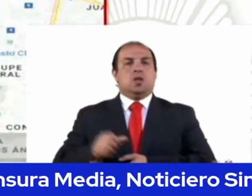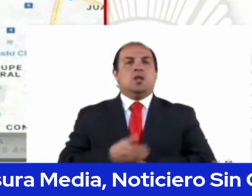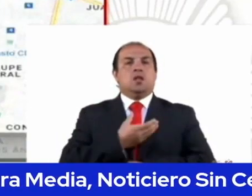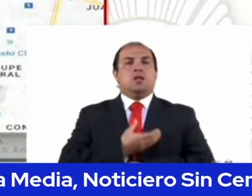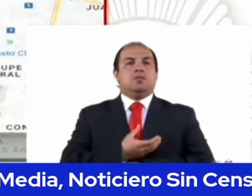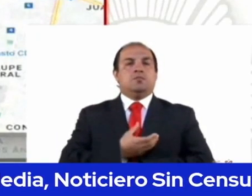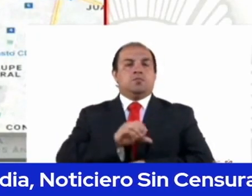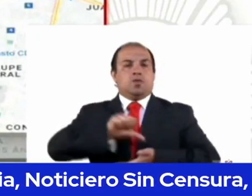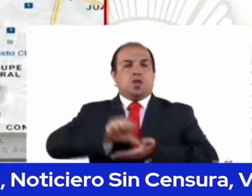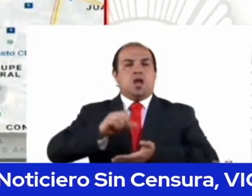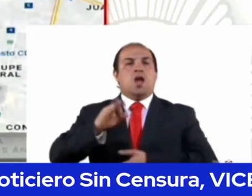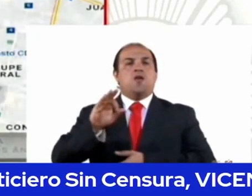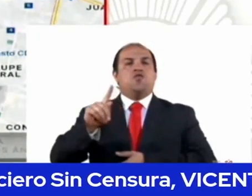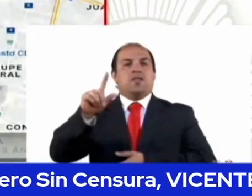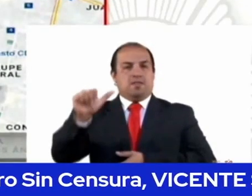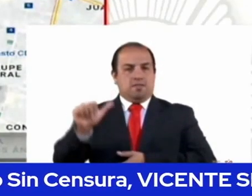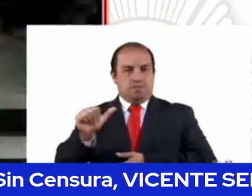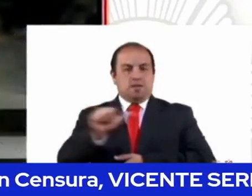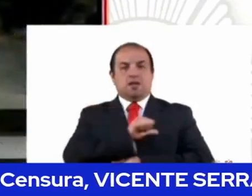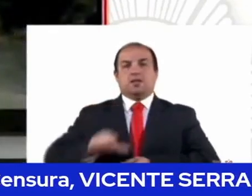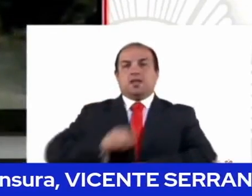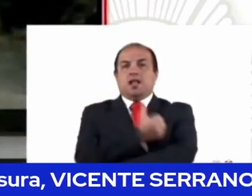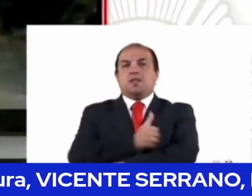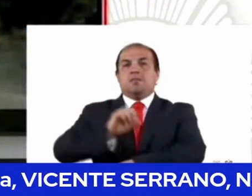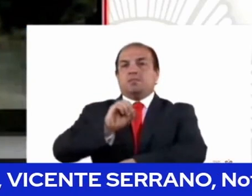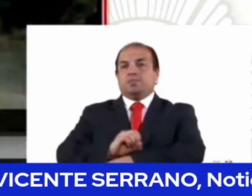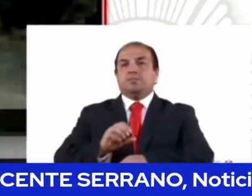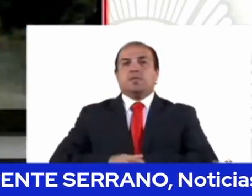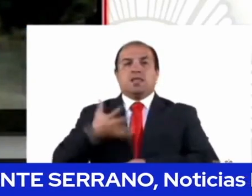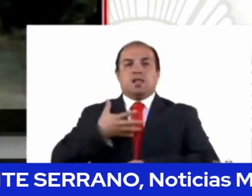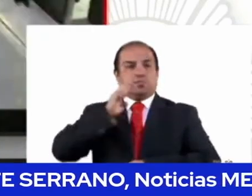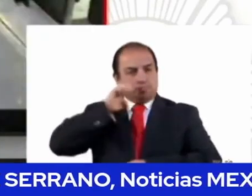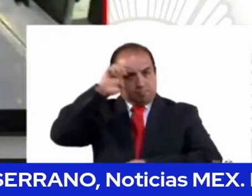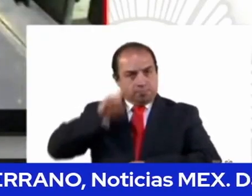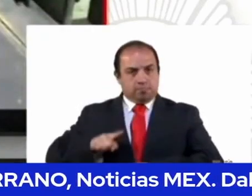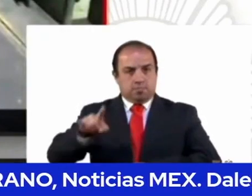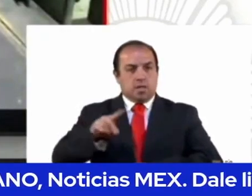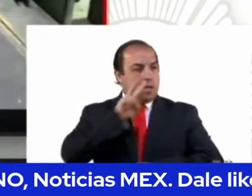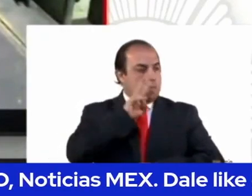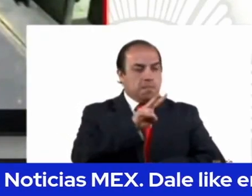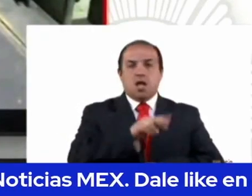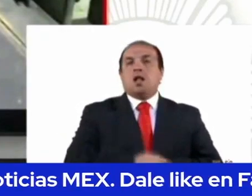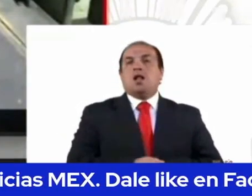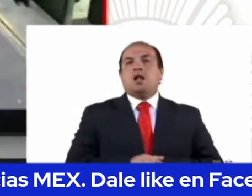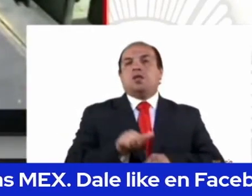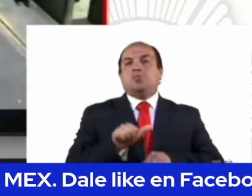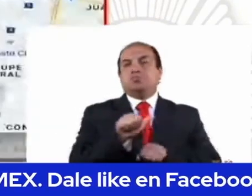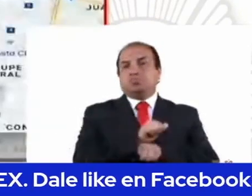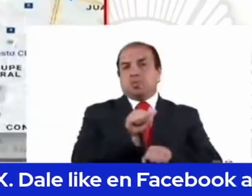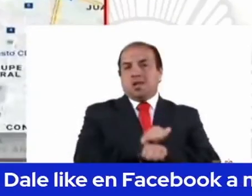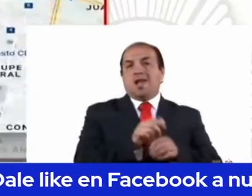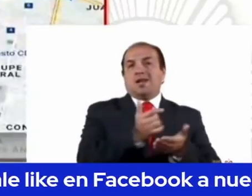El propio Ciro Gómez Leiva en su programa lo describía como un gran personaje.